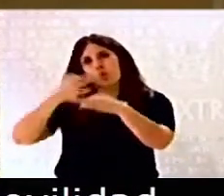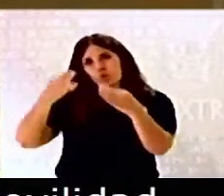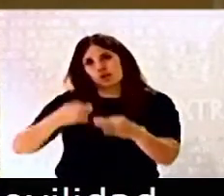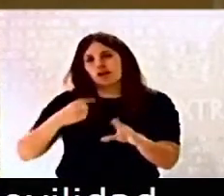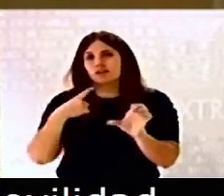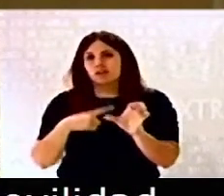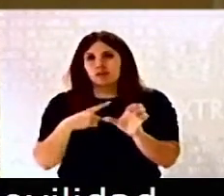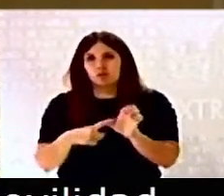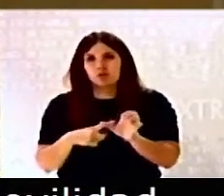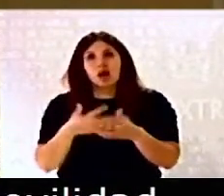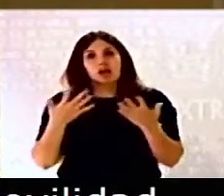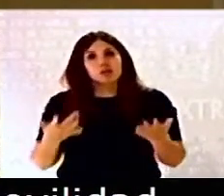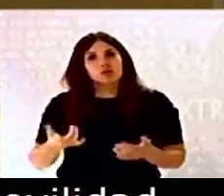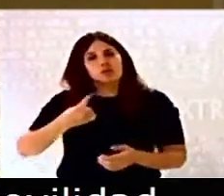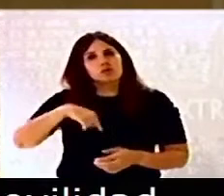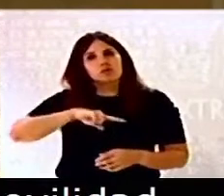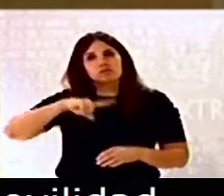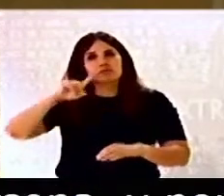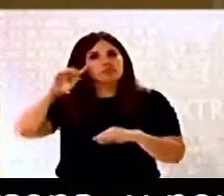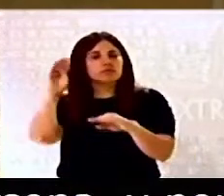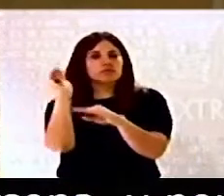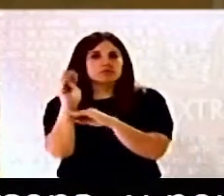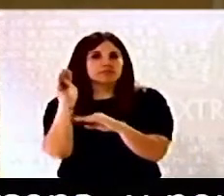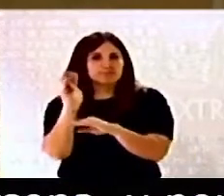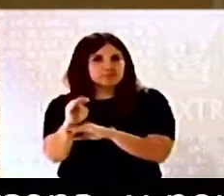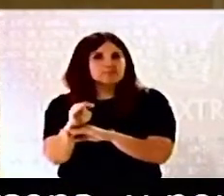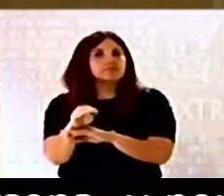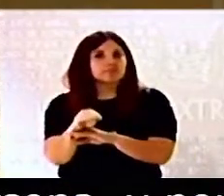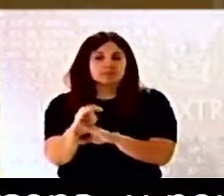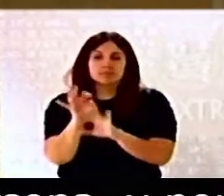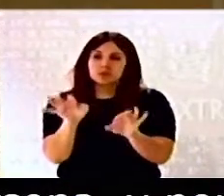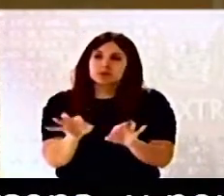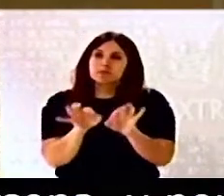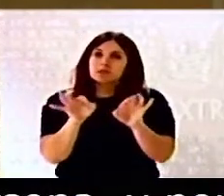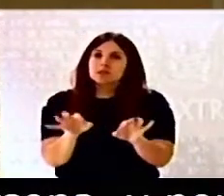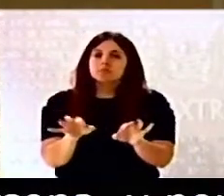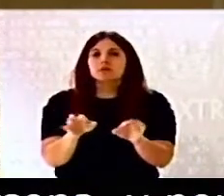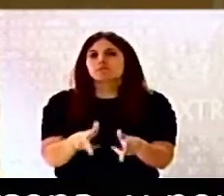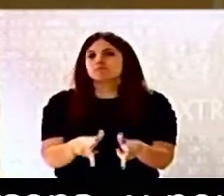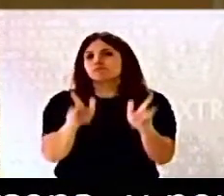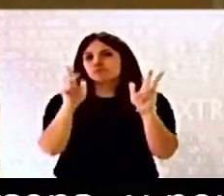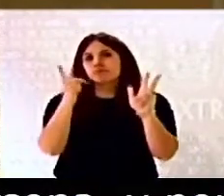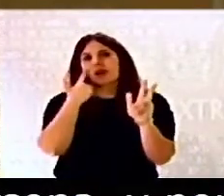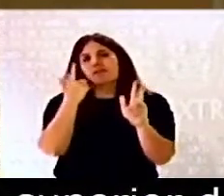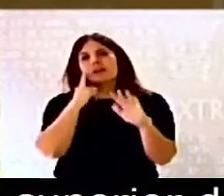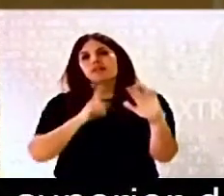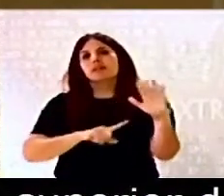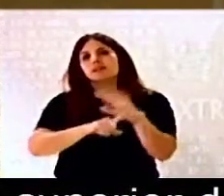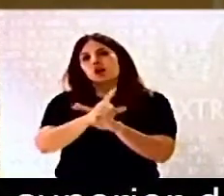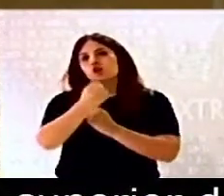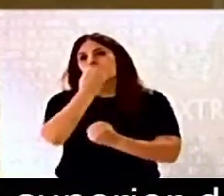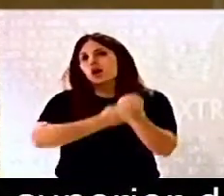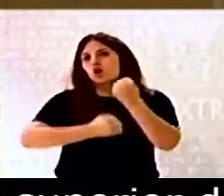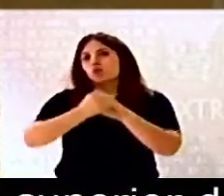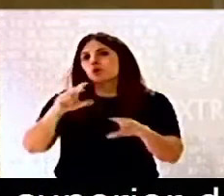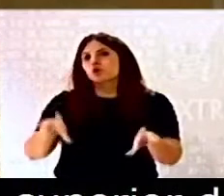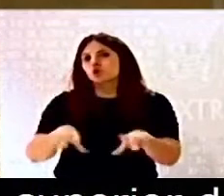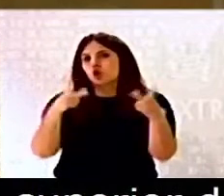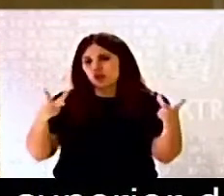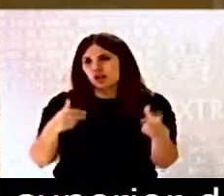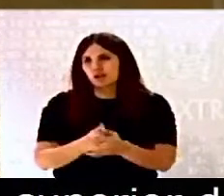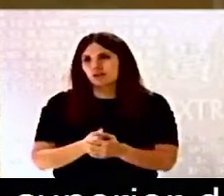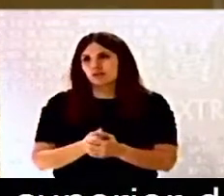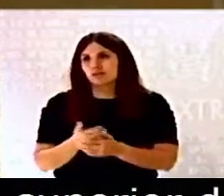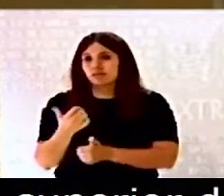tanto, vamos a ser muy cautos, muy comedidos y siempre permitiendo el desarrollo económico y social. Y no antepondremos el derecho a